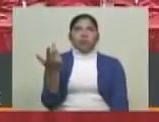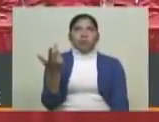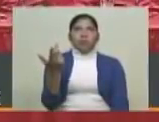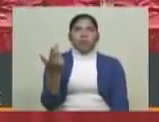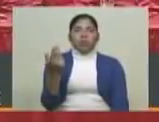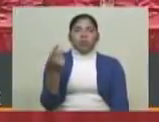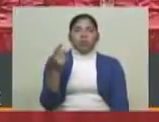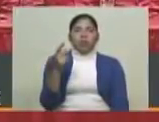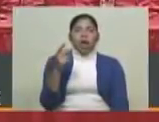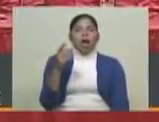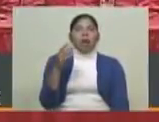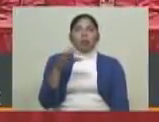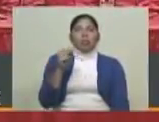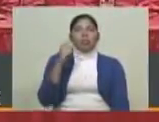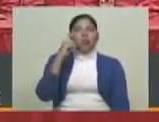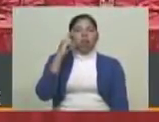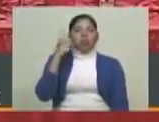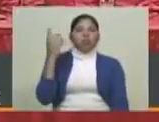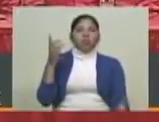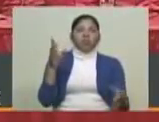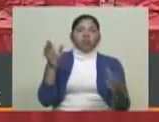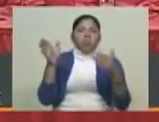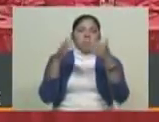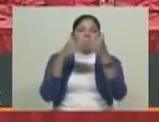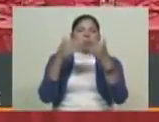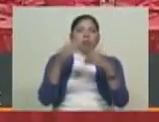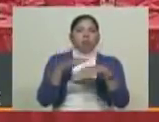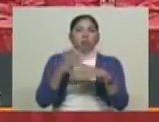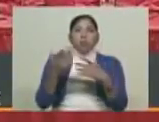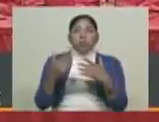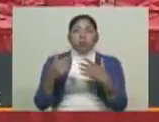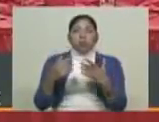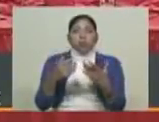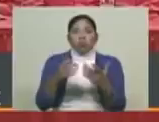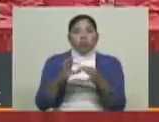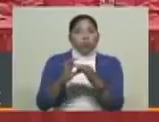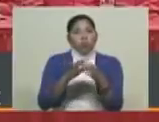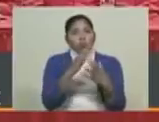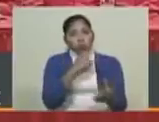es la unidad de las fuerzas revolucionarias. Yo en estos días, y hago la crítica,